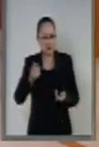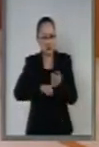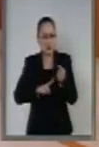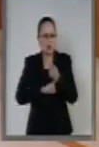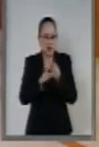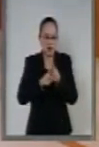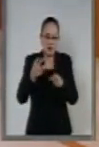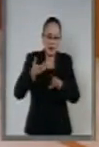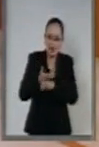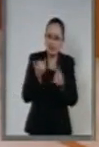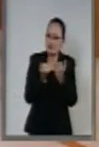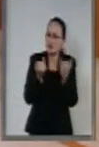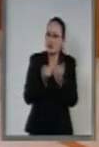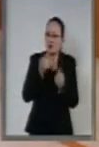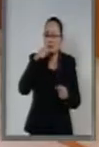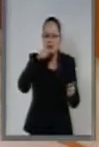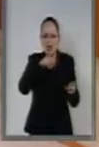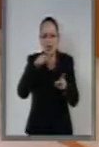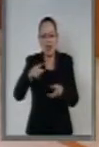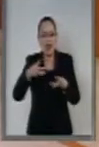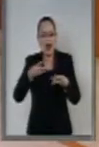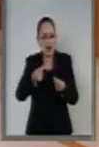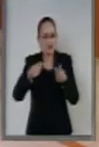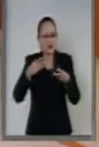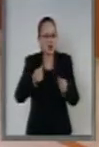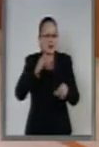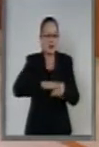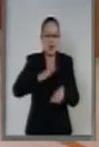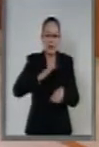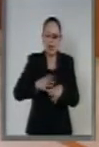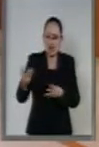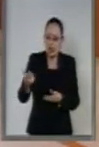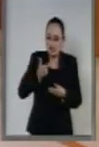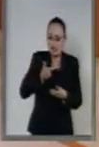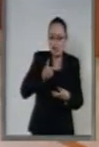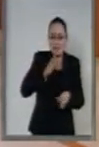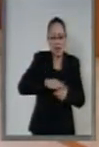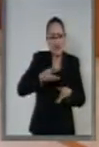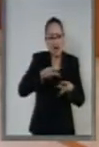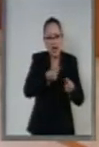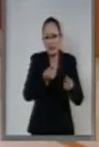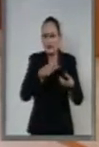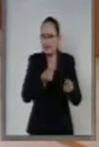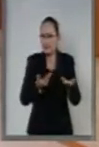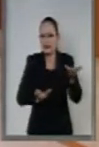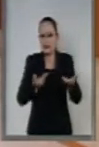estados donde gastan mucho más de los ingresos que tienen